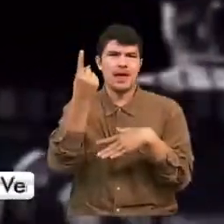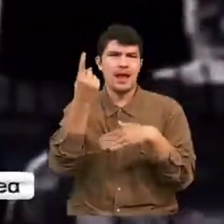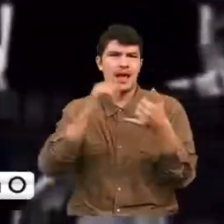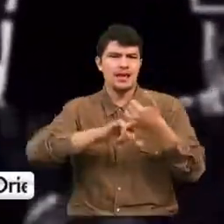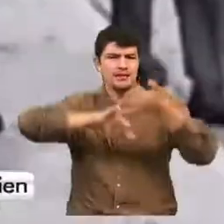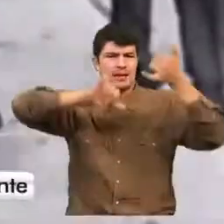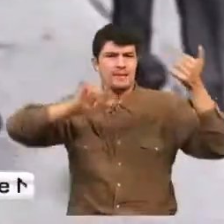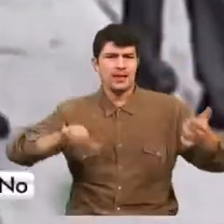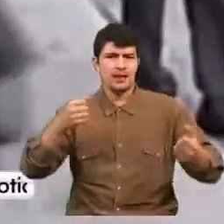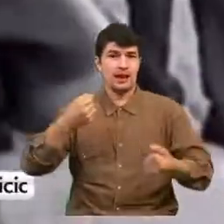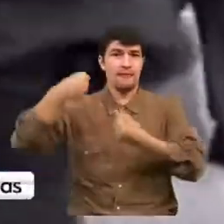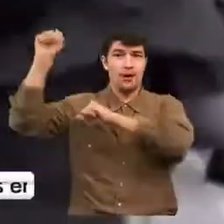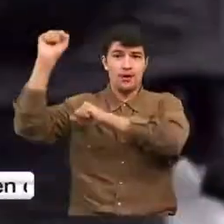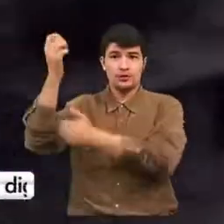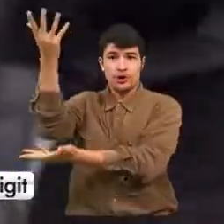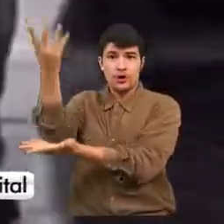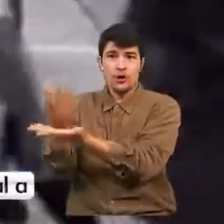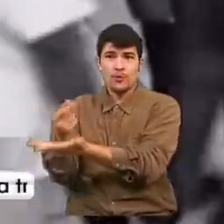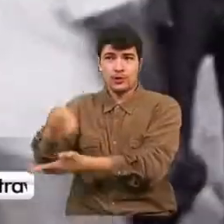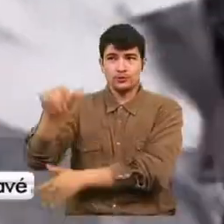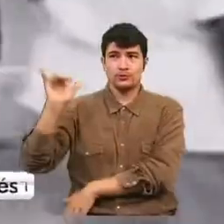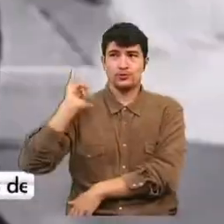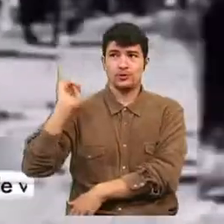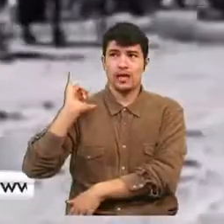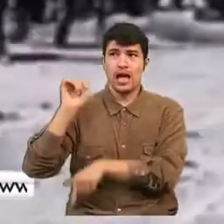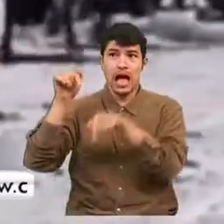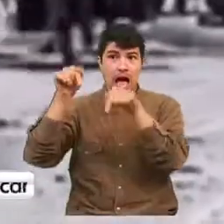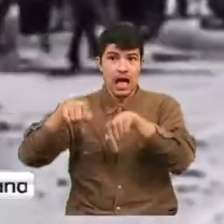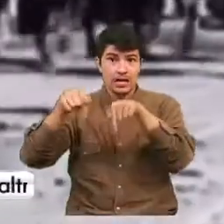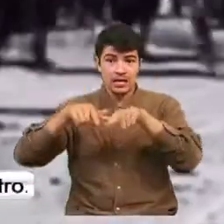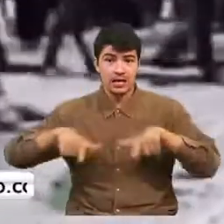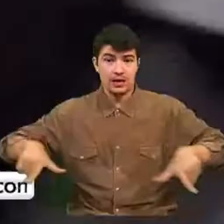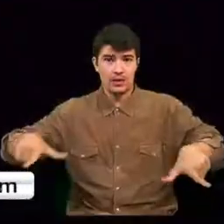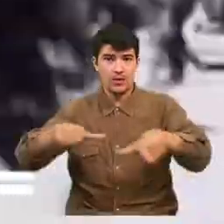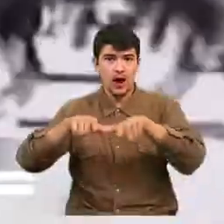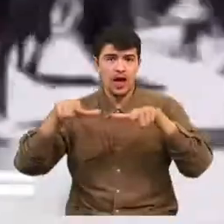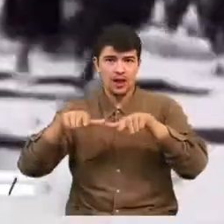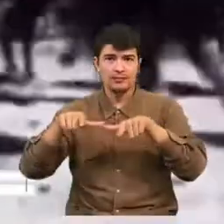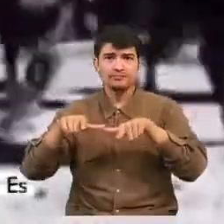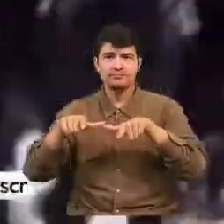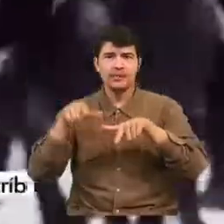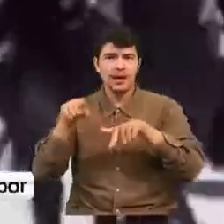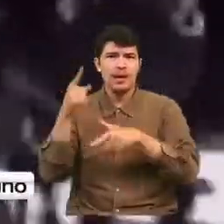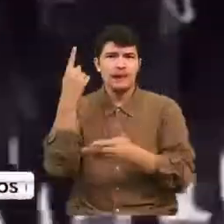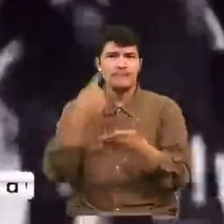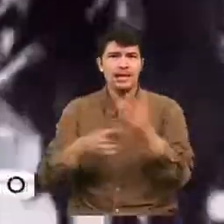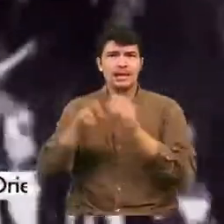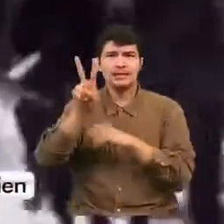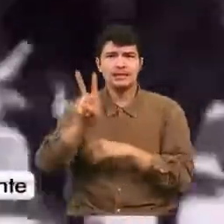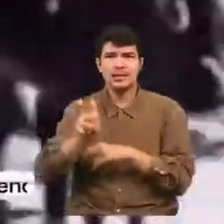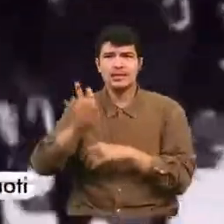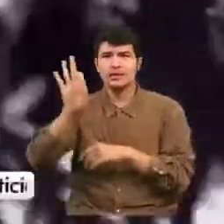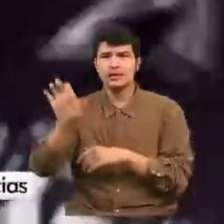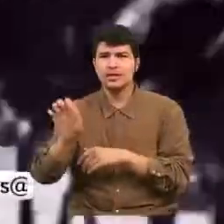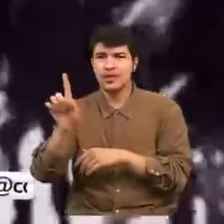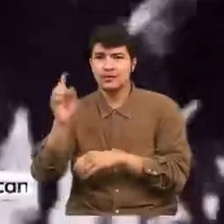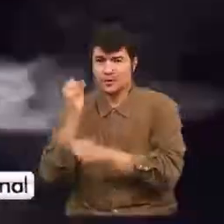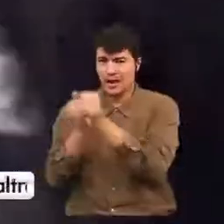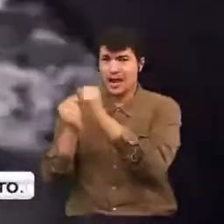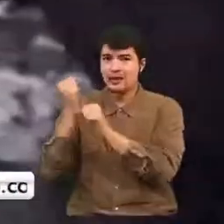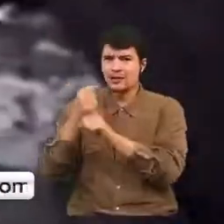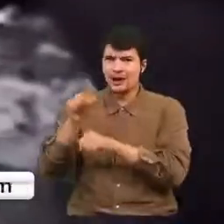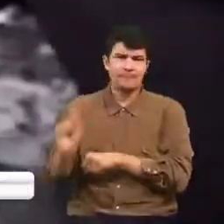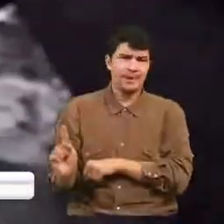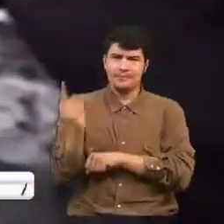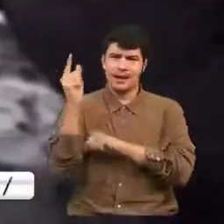la Revolución Comunera. Aquí, en estas ruinas, se libró en 1781 la